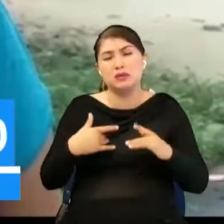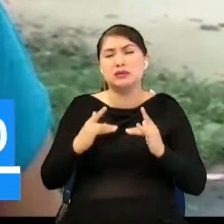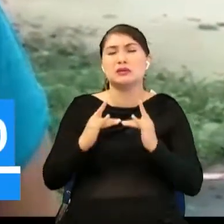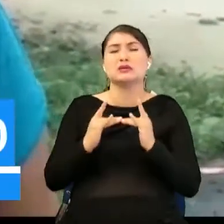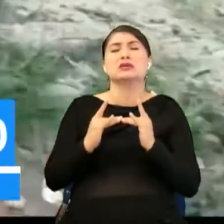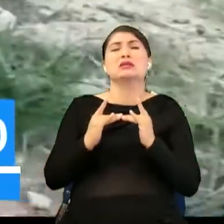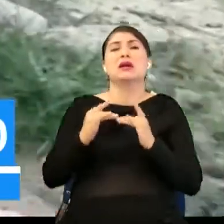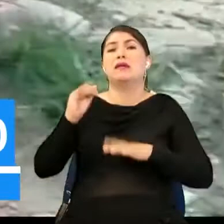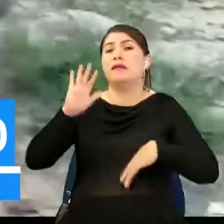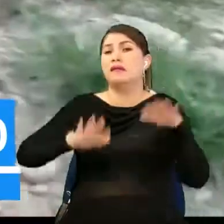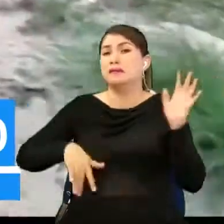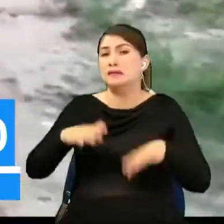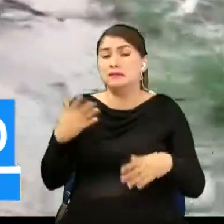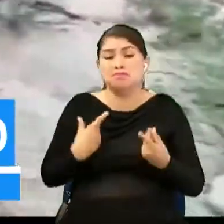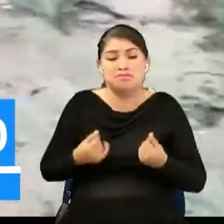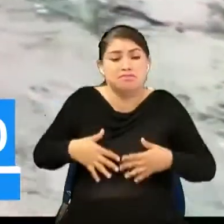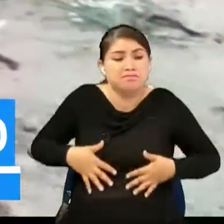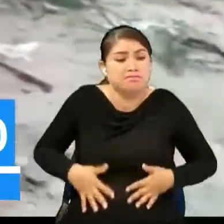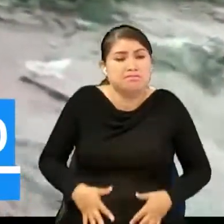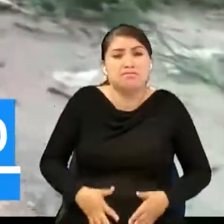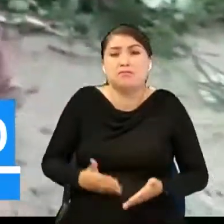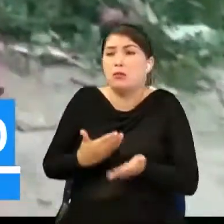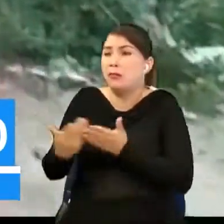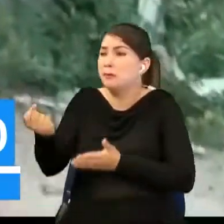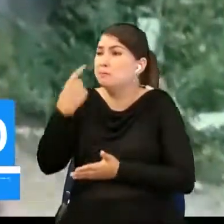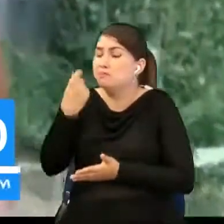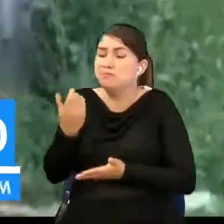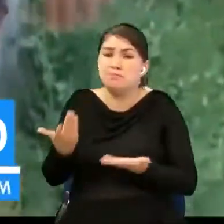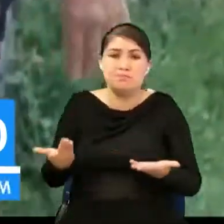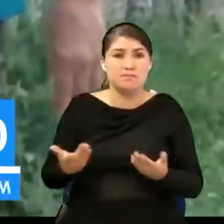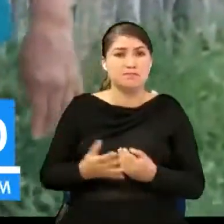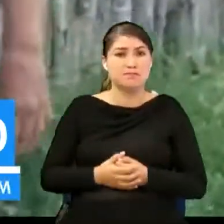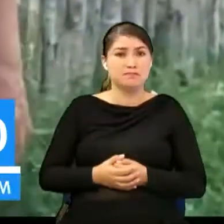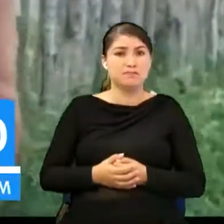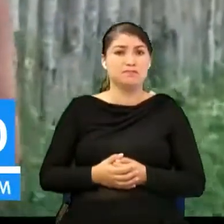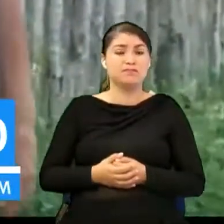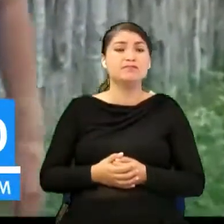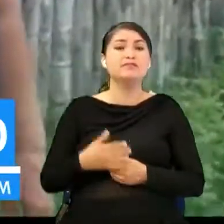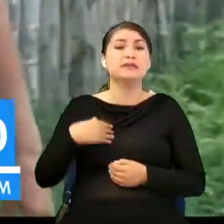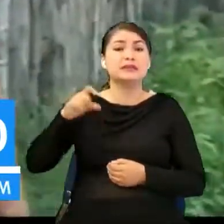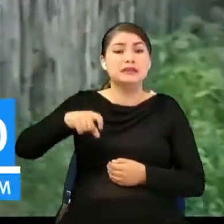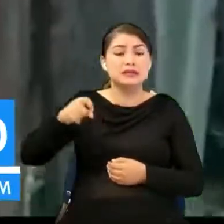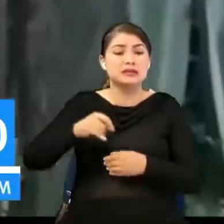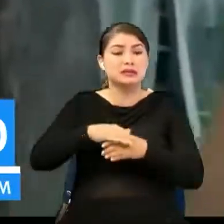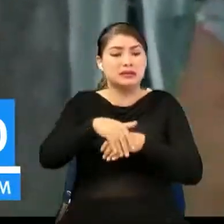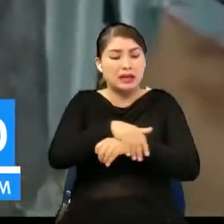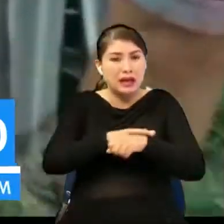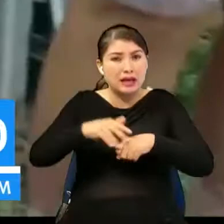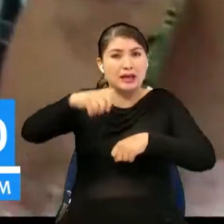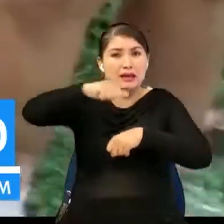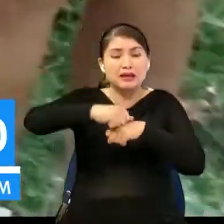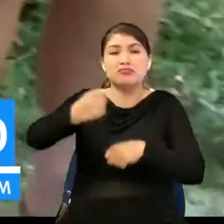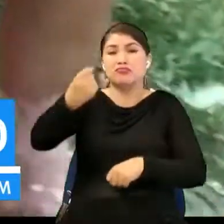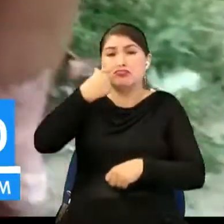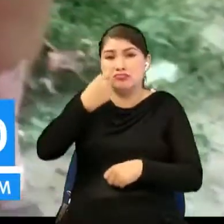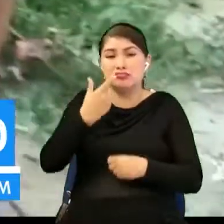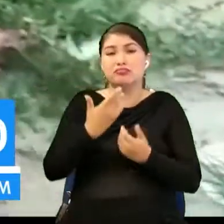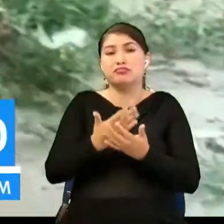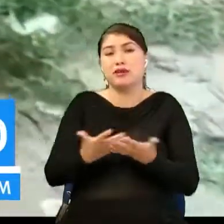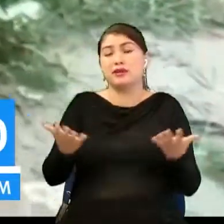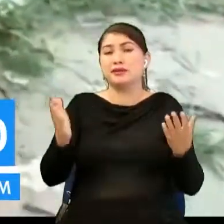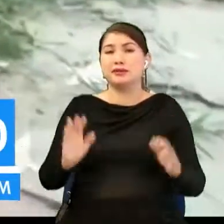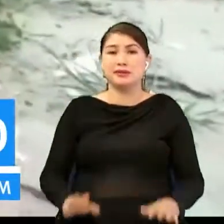en veces no tengo plata para comprar medicamentos para echarme de nito cremas drogas pastillas